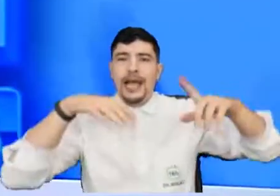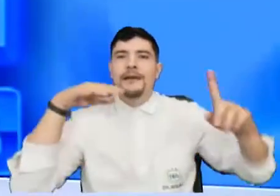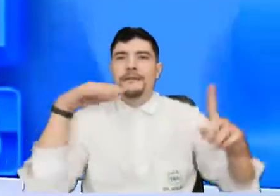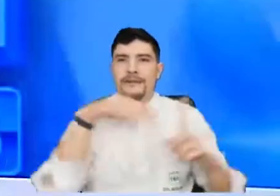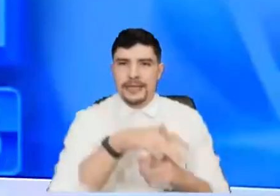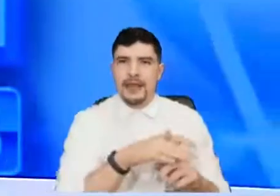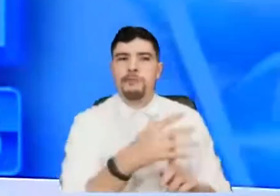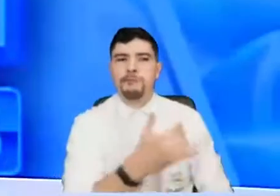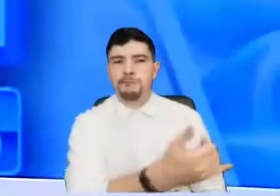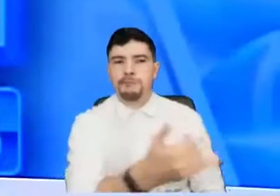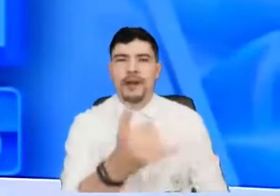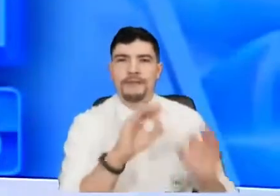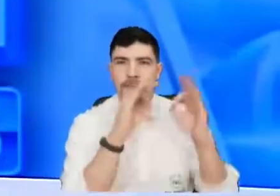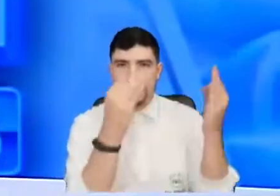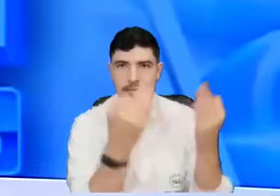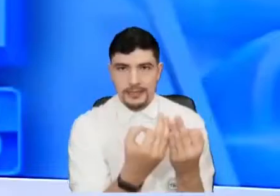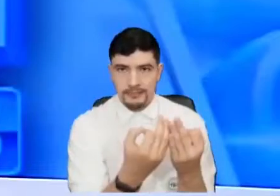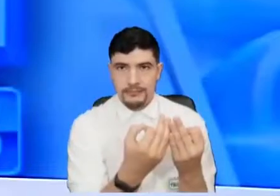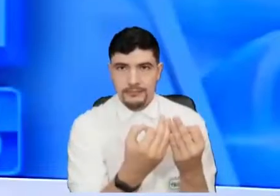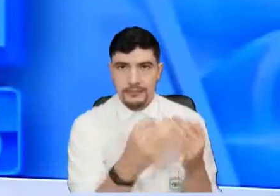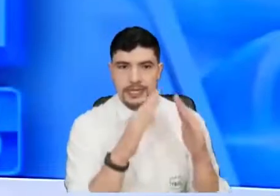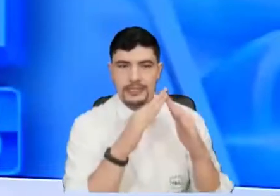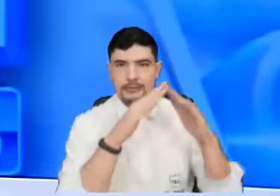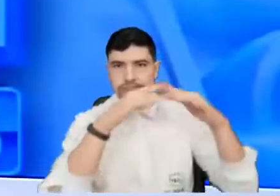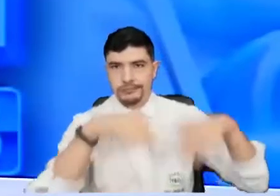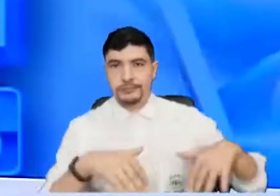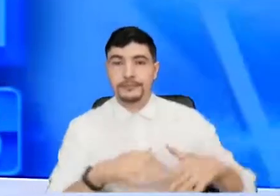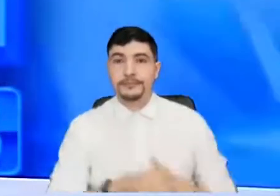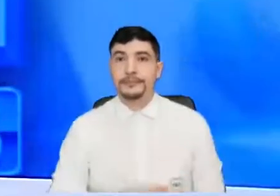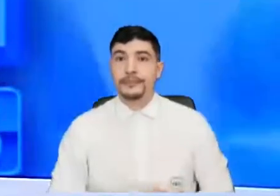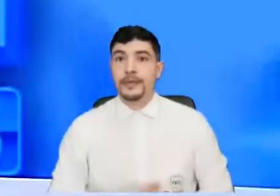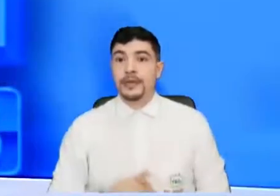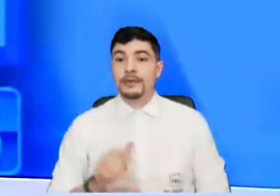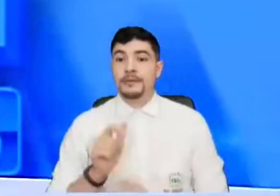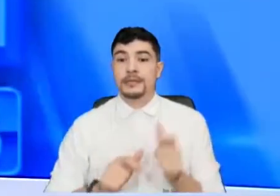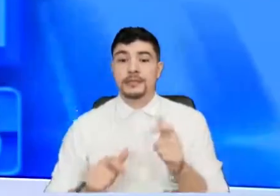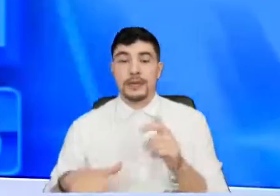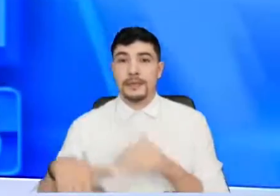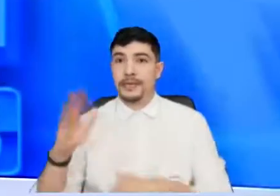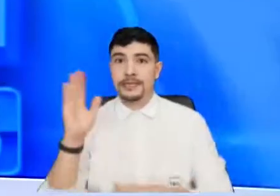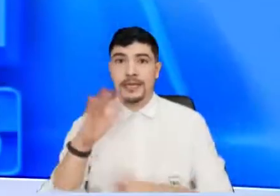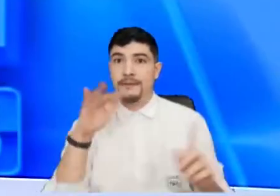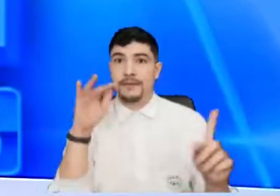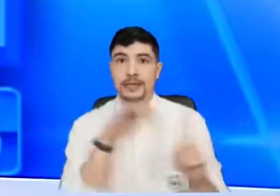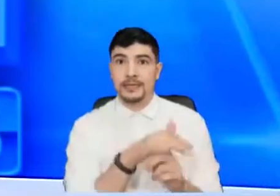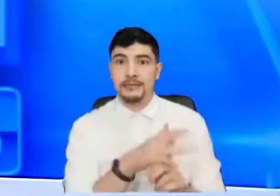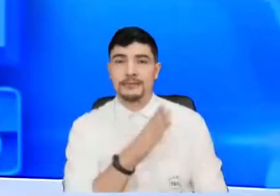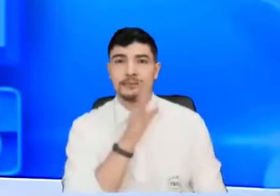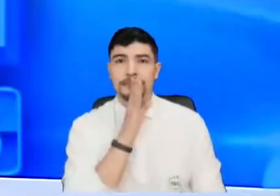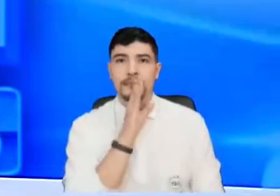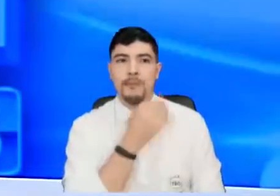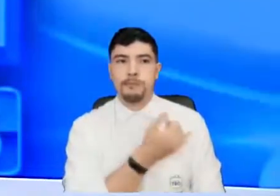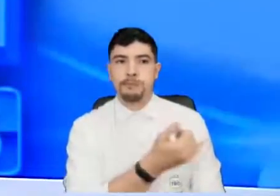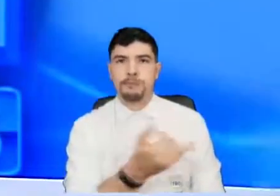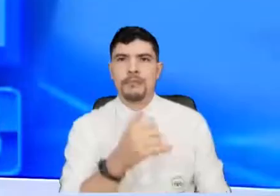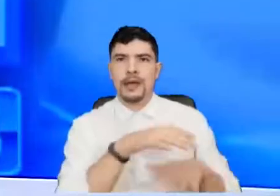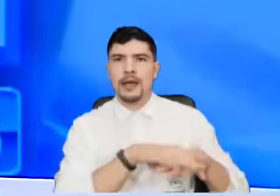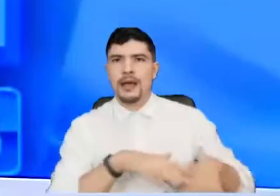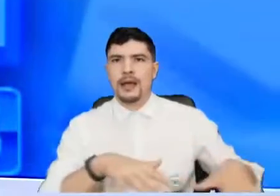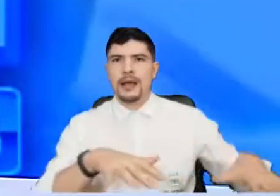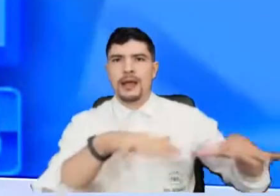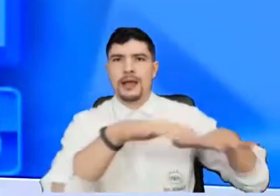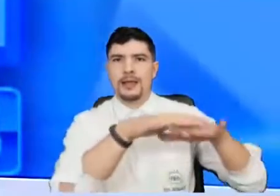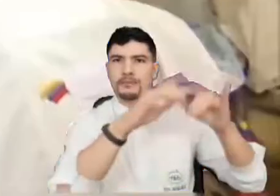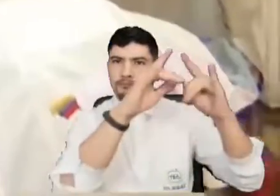las inundaciones. Las personas que han resultado más afectadas en los últimos días están ubicados en los asentamientos